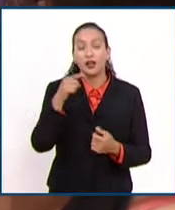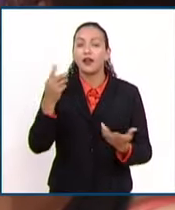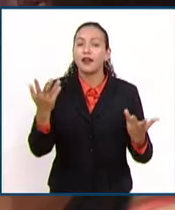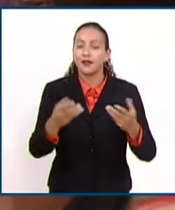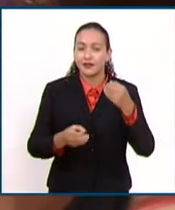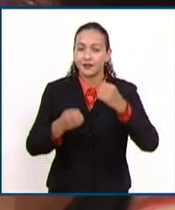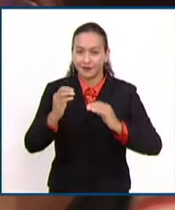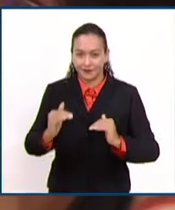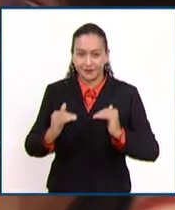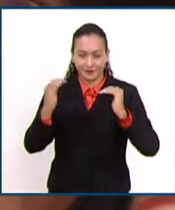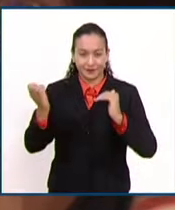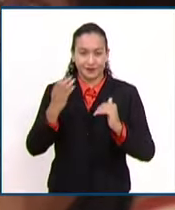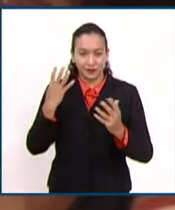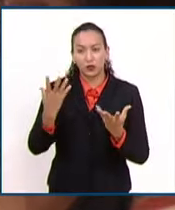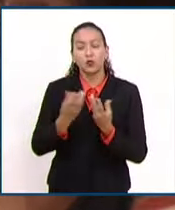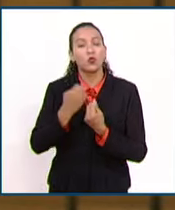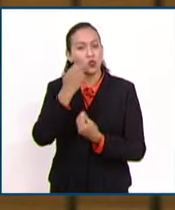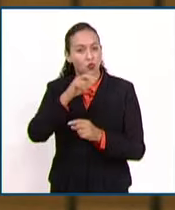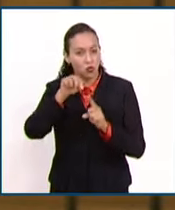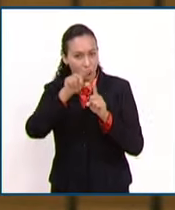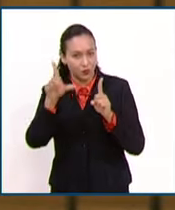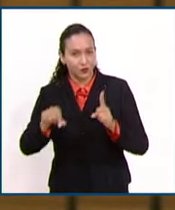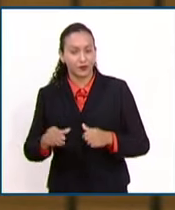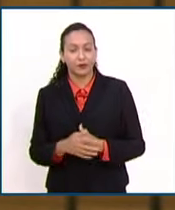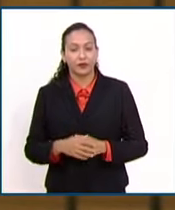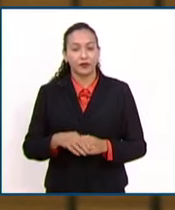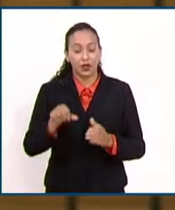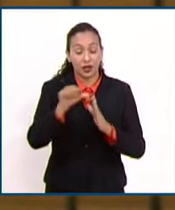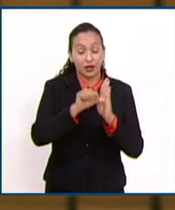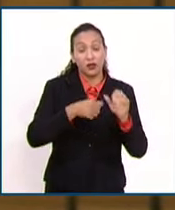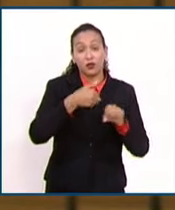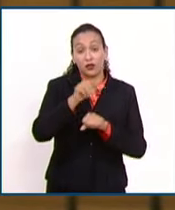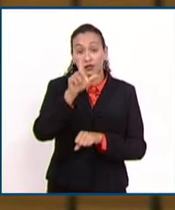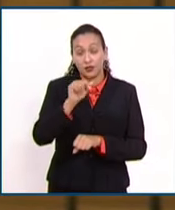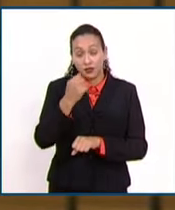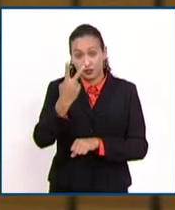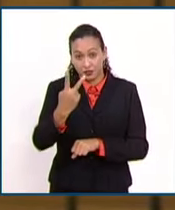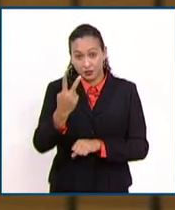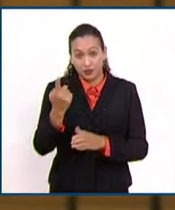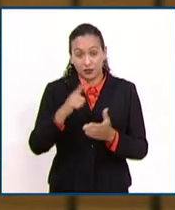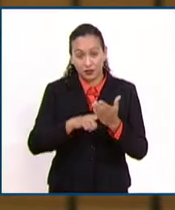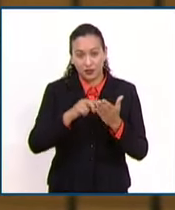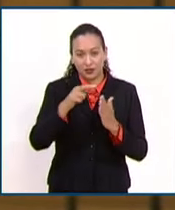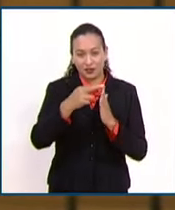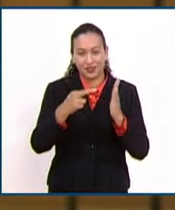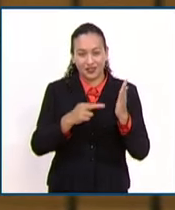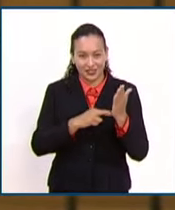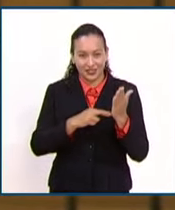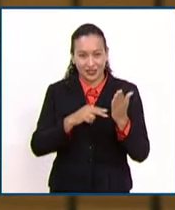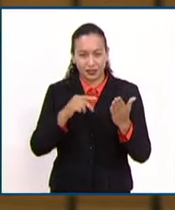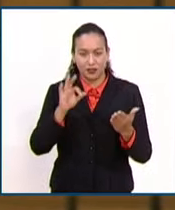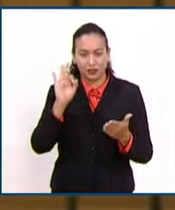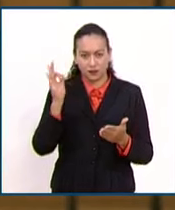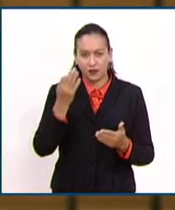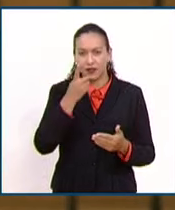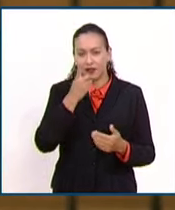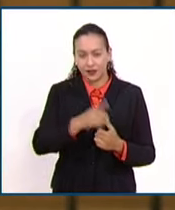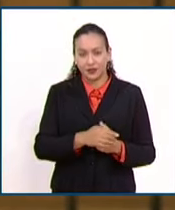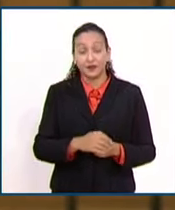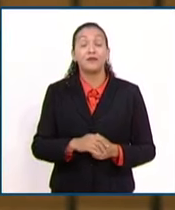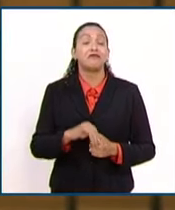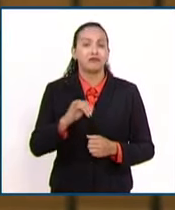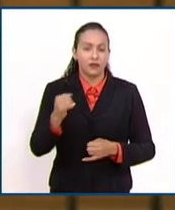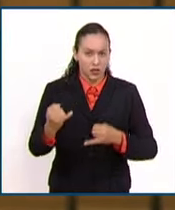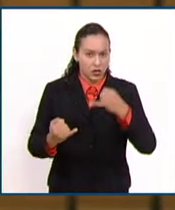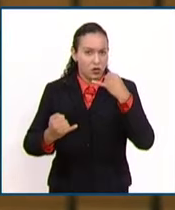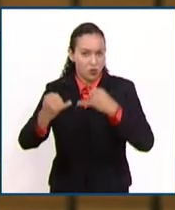de la Nación y el Colegio Nacional. El artículo 72 del Código Federal de Procedimiento Civil dice: el juez se puede allegar